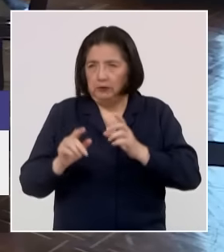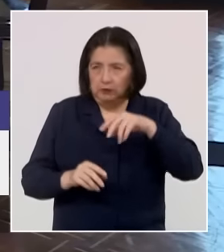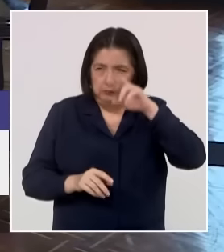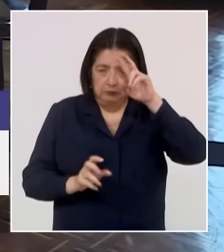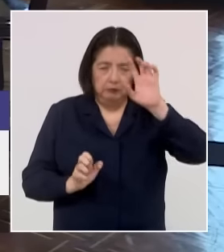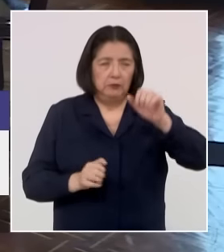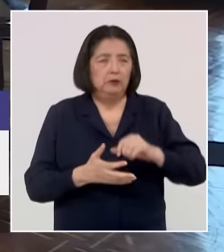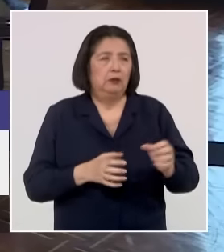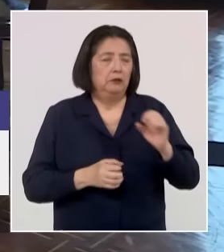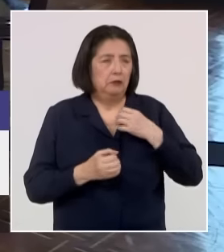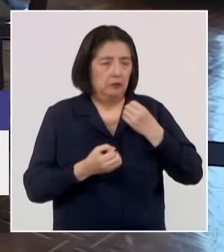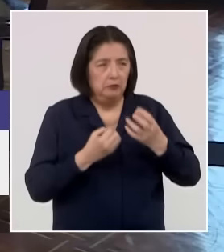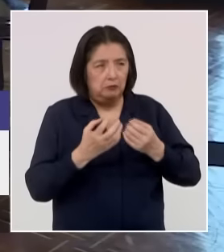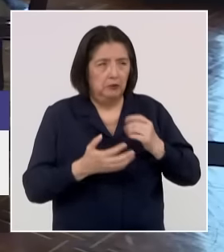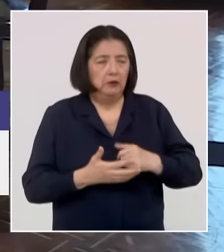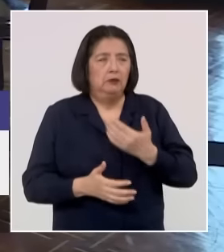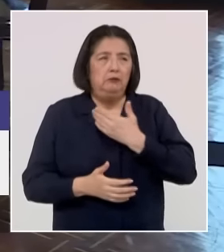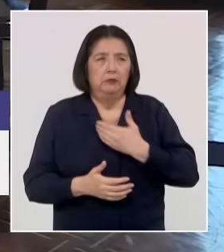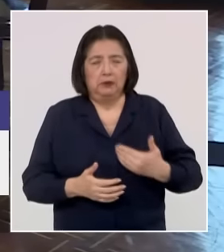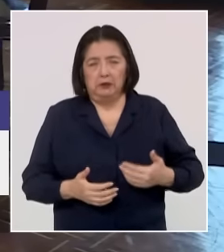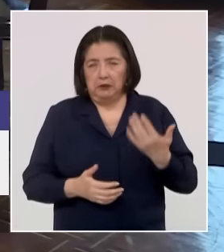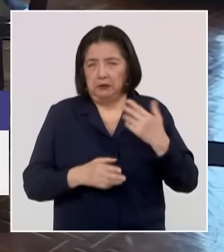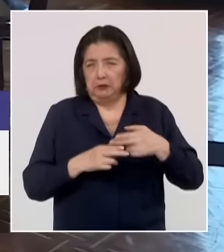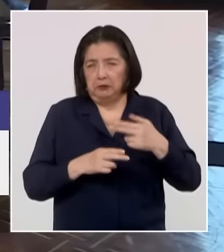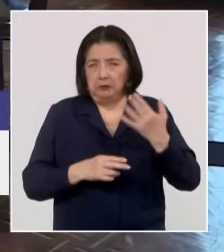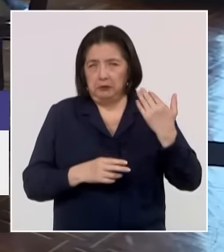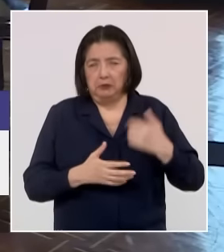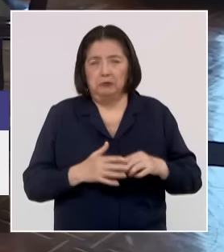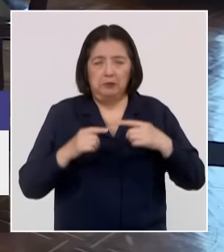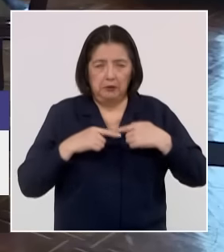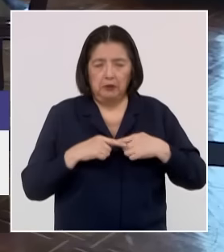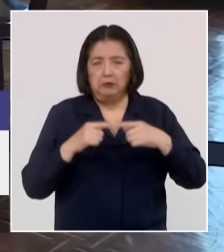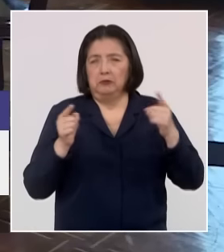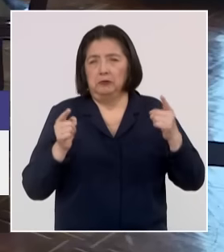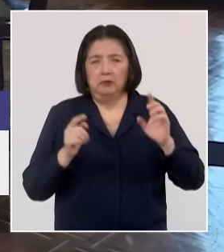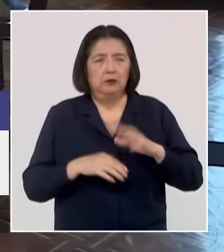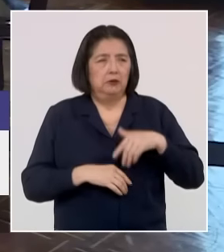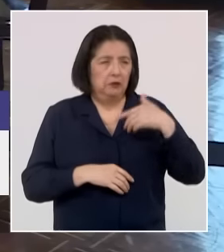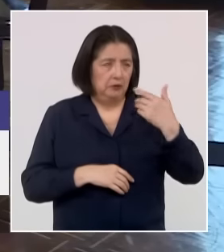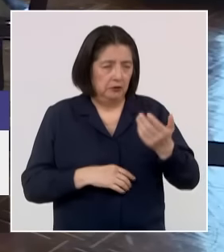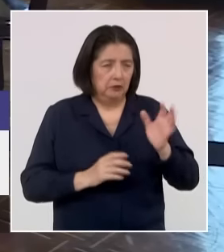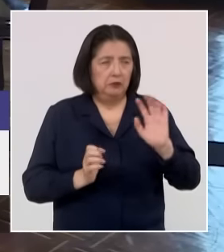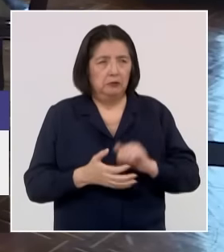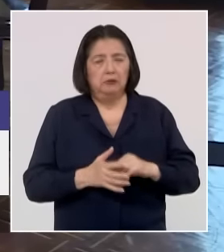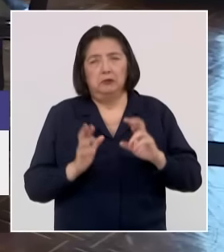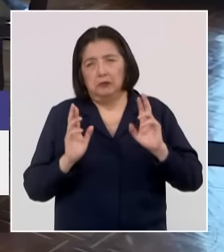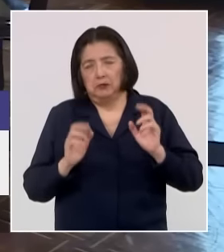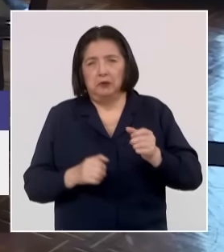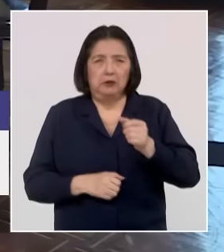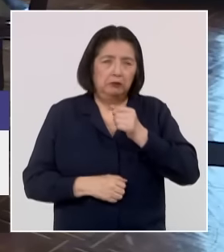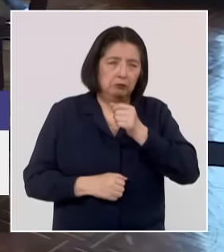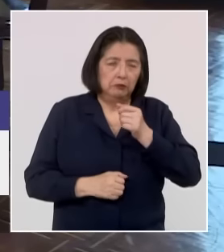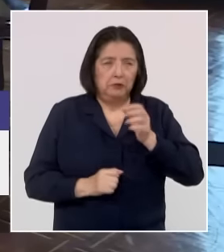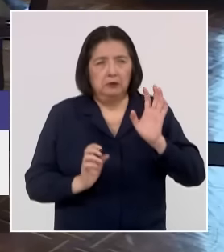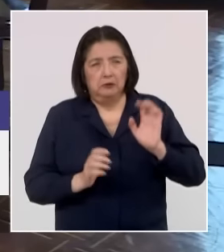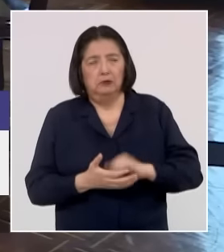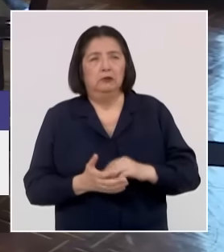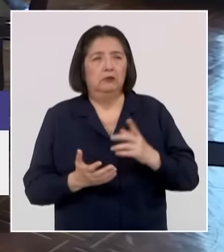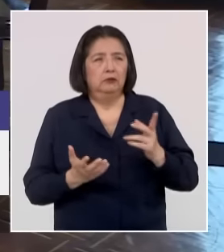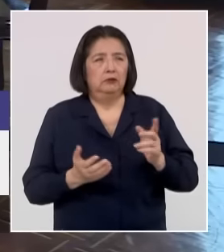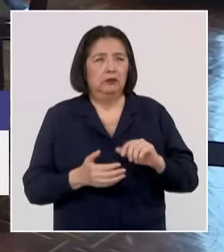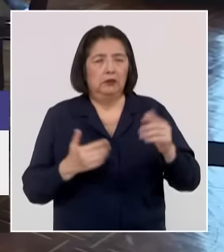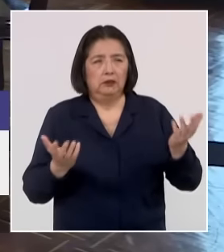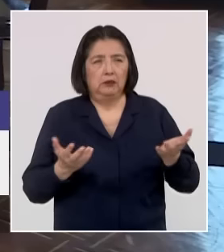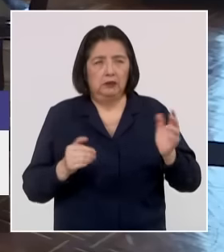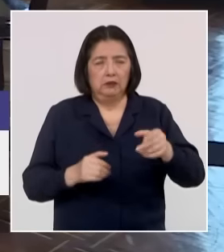de las expresiones que la presidenta ha dado hace unos instantes en un pronunciamiento y después en una suerte de conferencia de prensa, puesto que